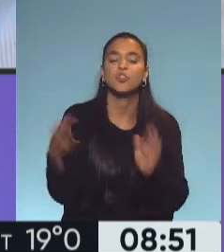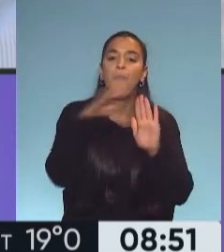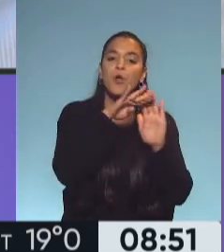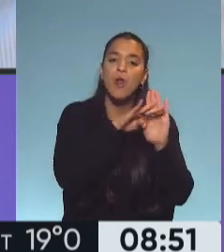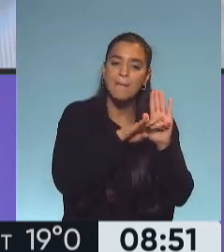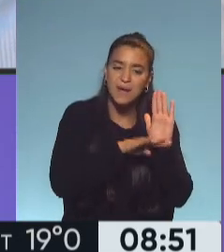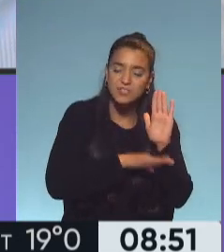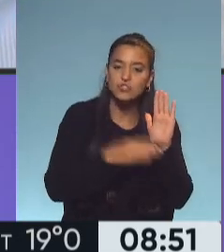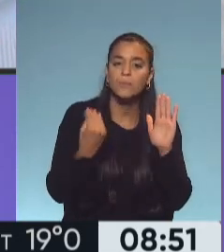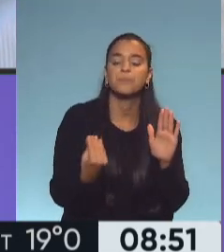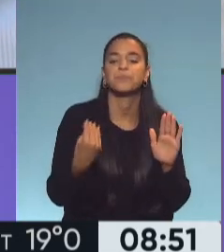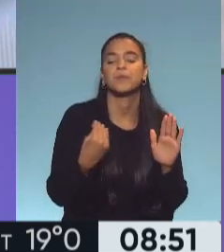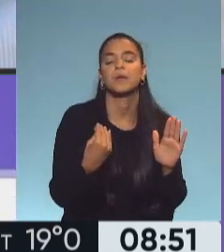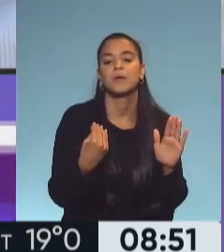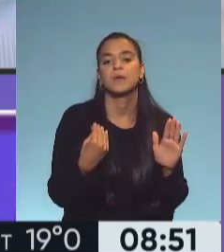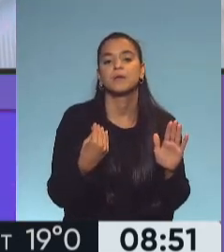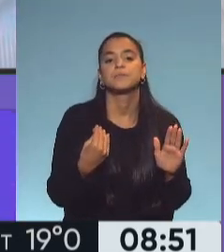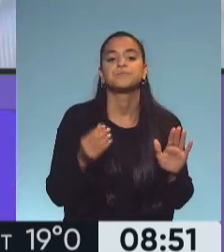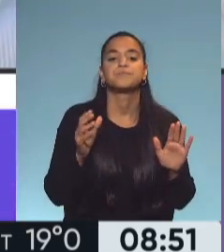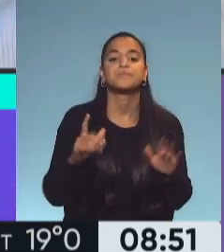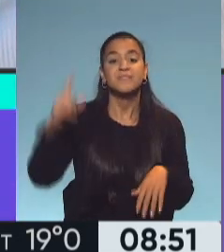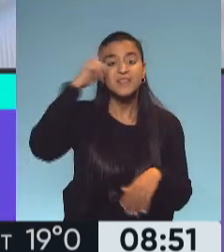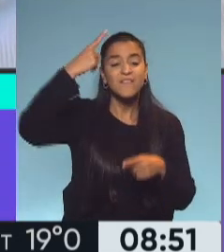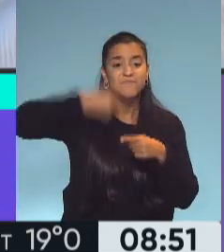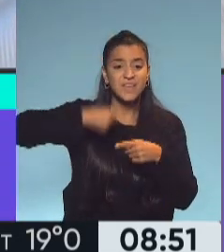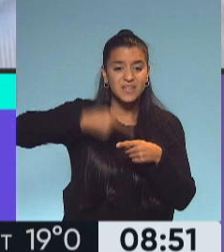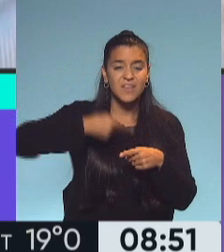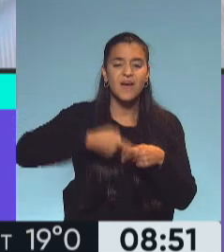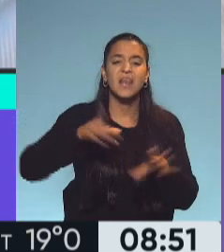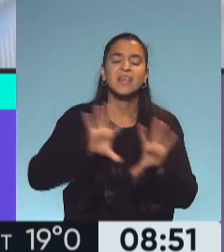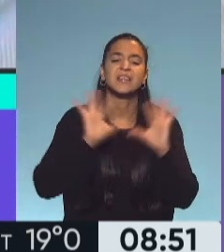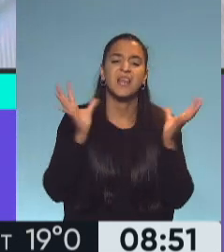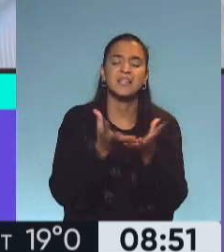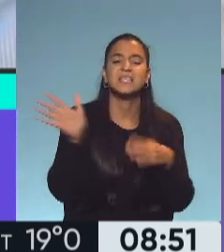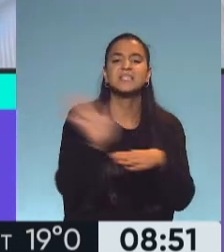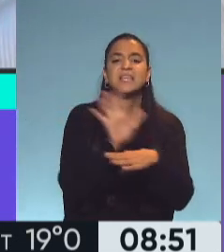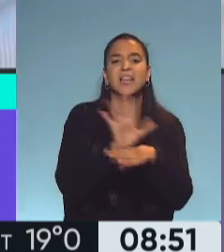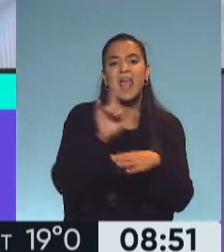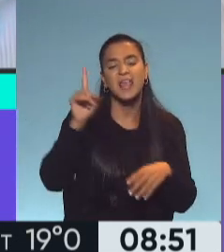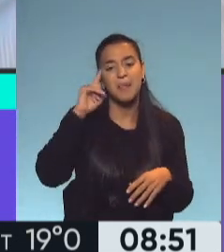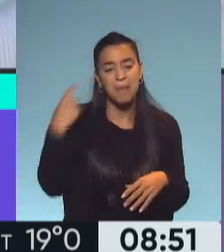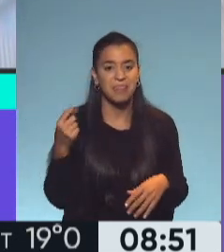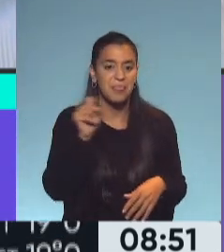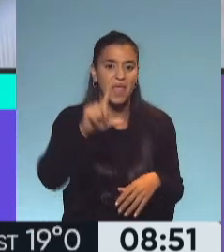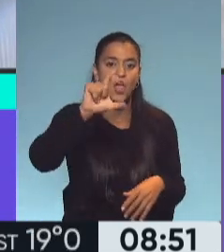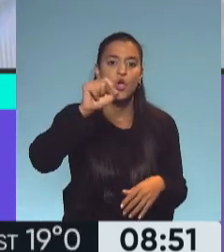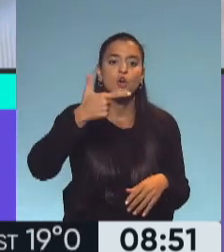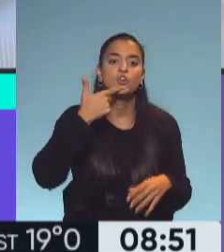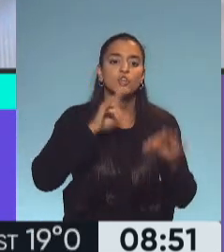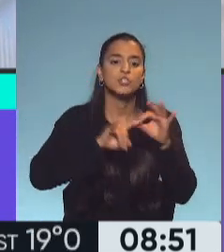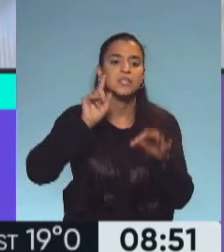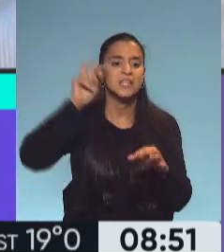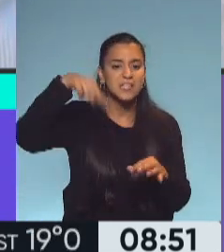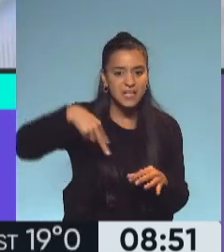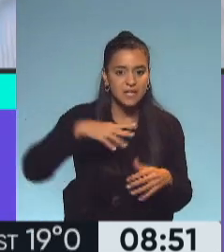de lo que va a ser la 10ª edición del Festival Internacional de Cine Independiente de Cosquín, FSIC. Le pusieron